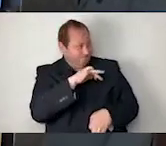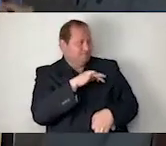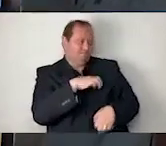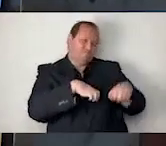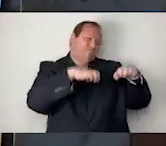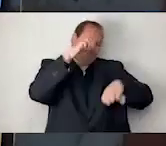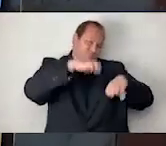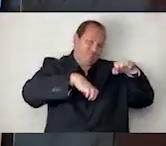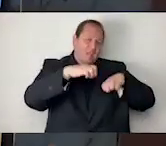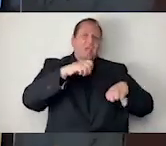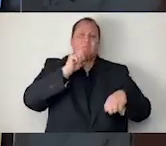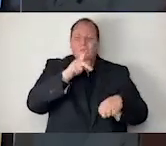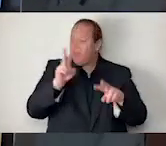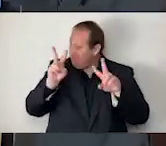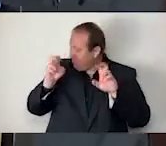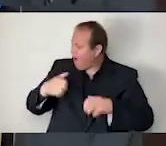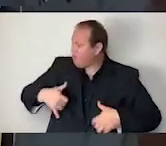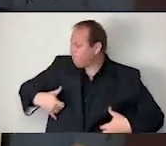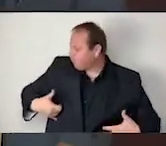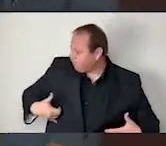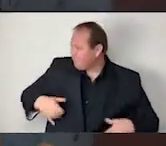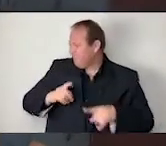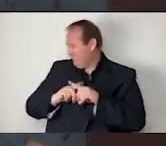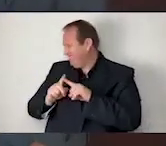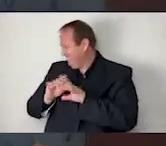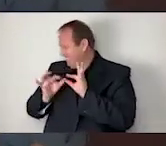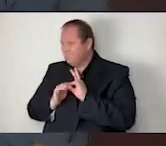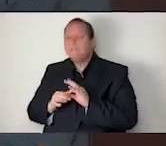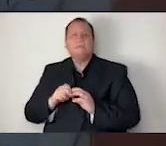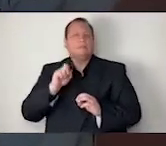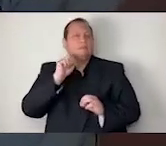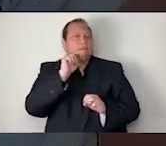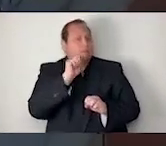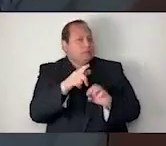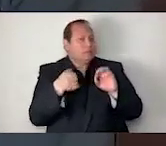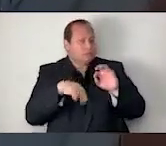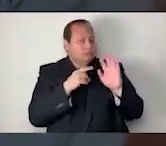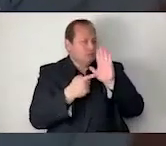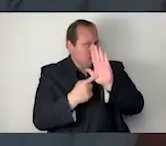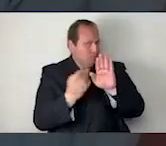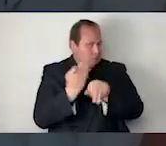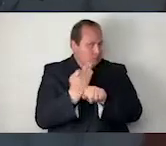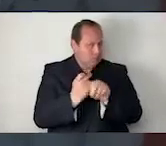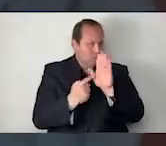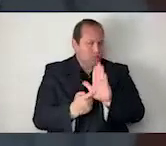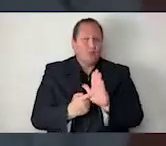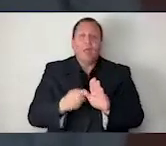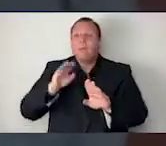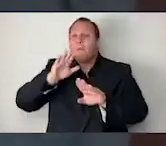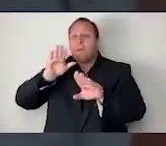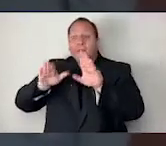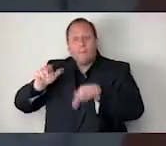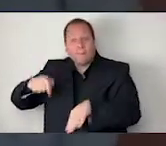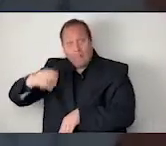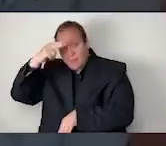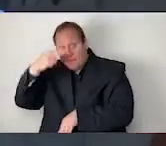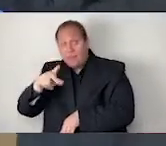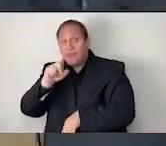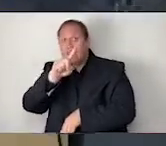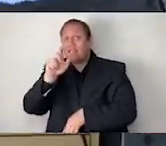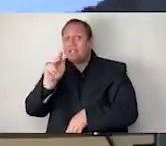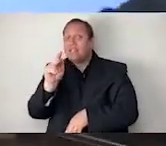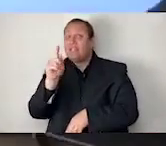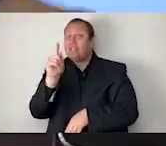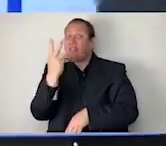en méxico 174 defunciones y el grupo etario más castigado es arriba de 65 años por mucho a medida que van aumentando